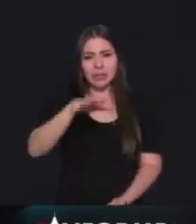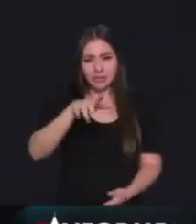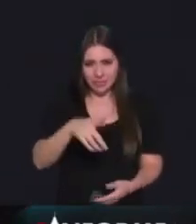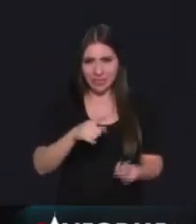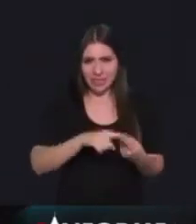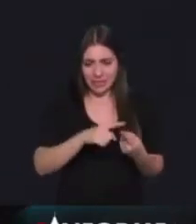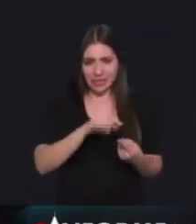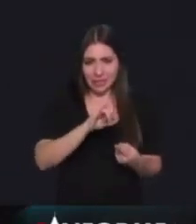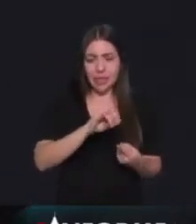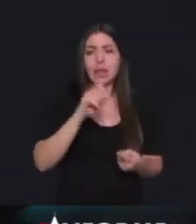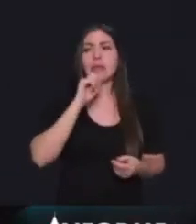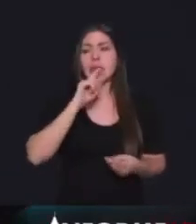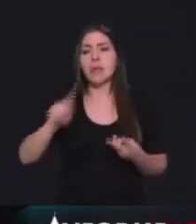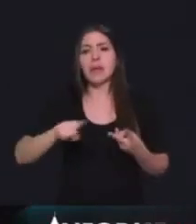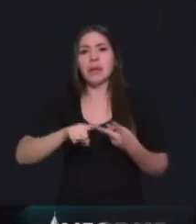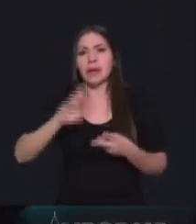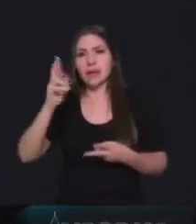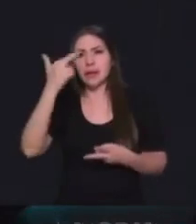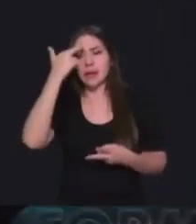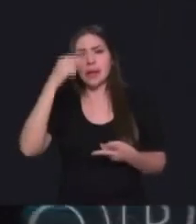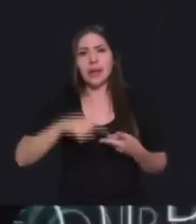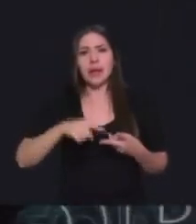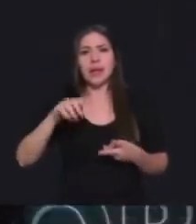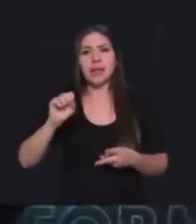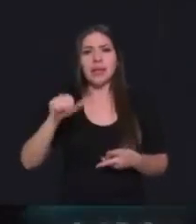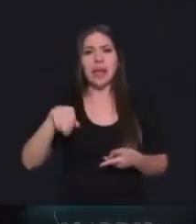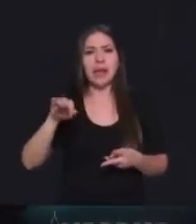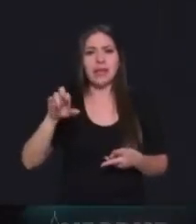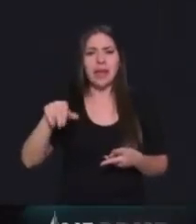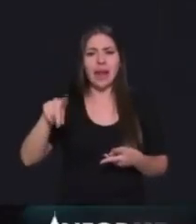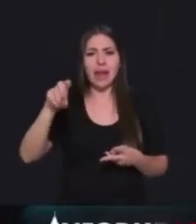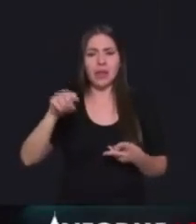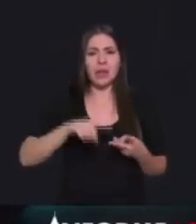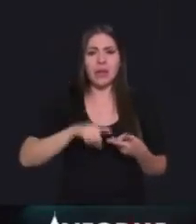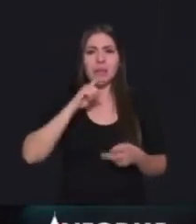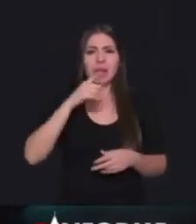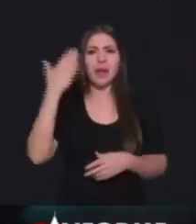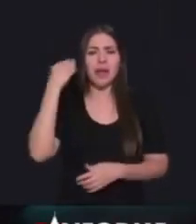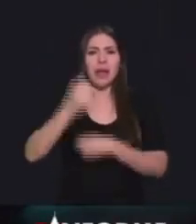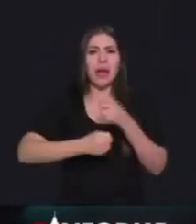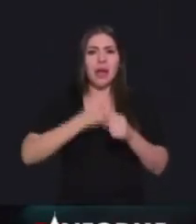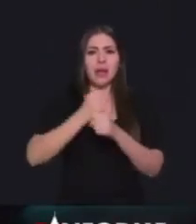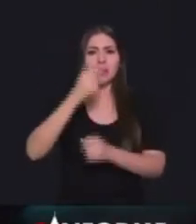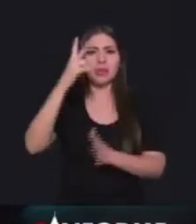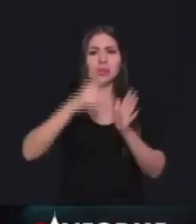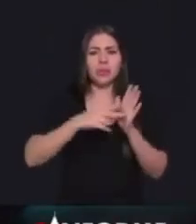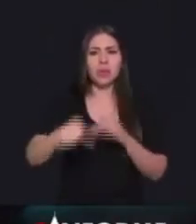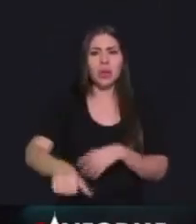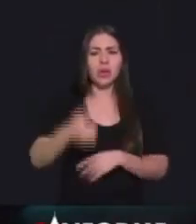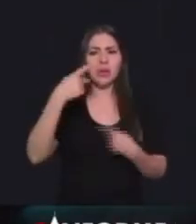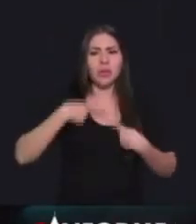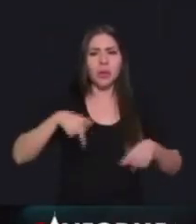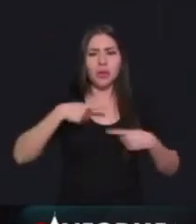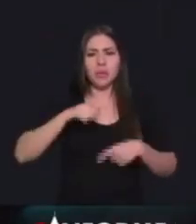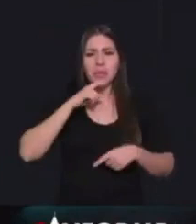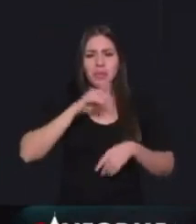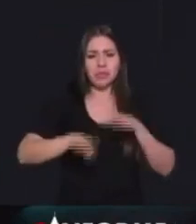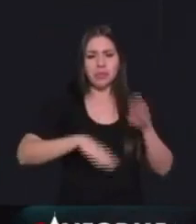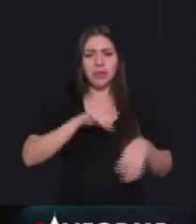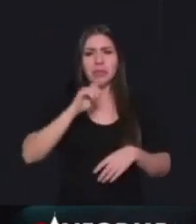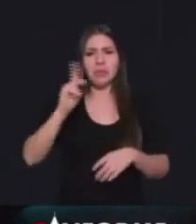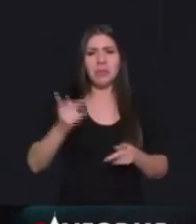y por ejemplo, las narcofosas del año 2011, que fueron después de lo que pasó en San Fernando con los